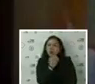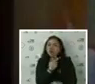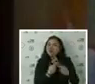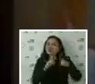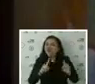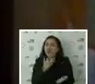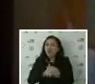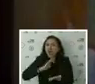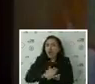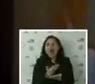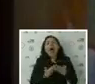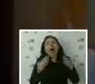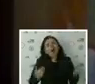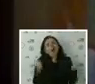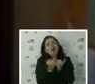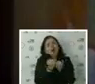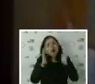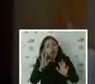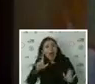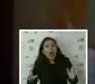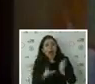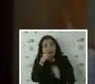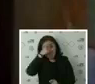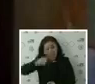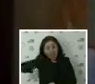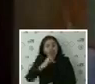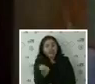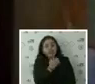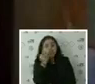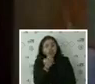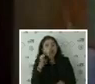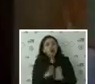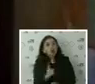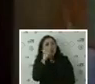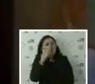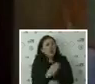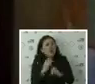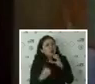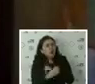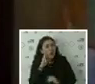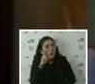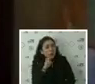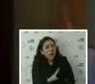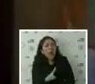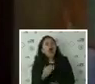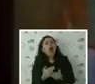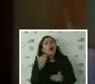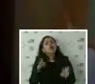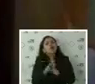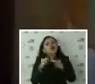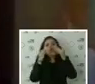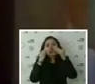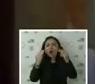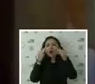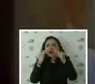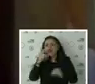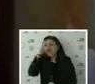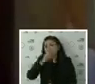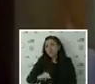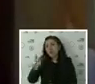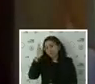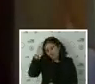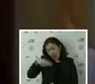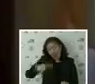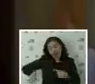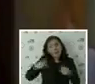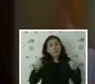mismo tiempo, también nos alertó al sistema educativo de una situación que venía a mostrar una falla en el perfil de los